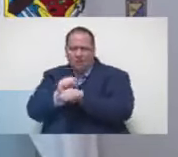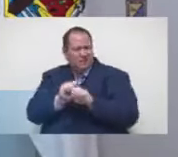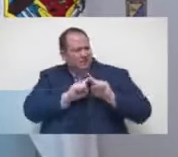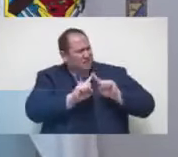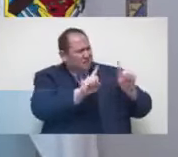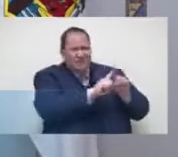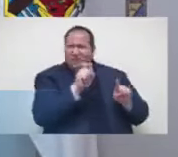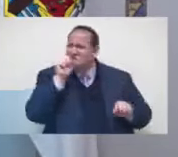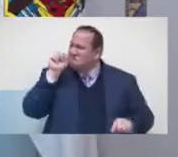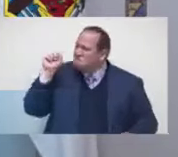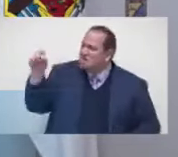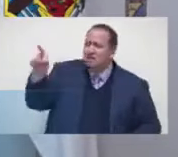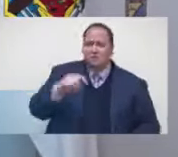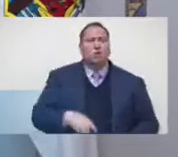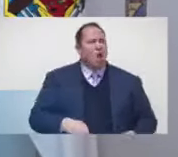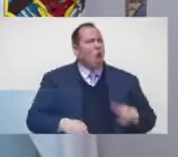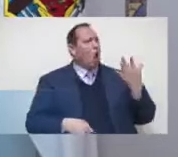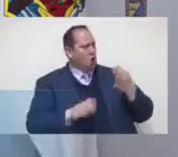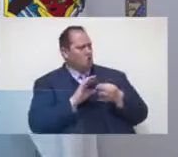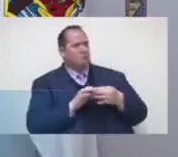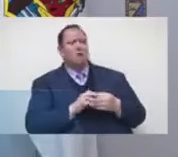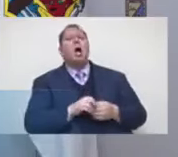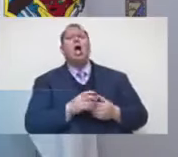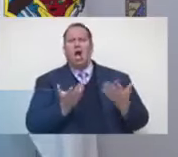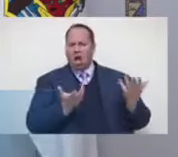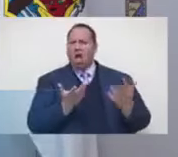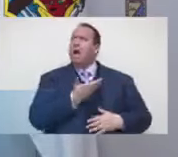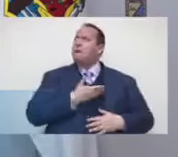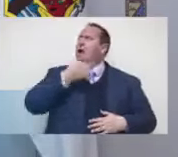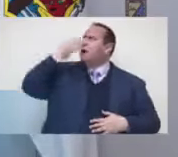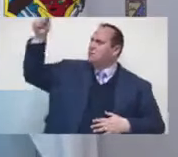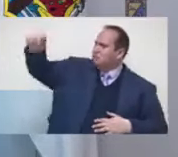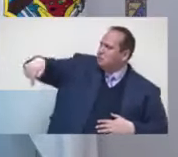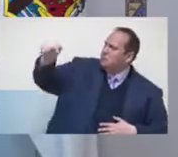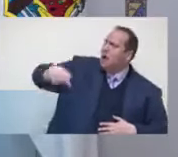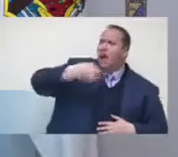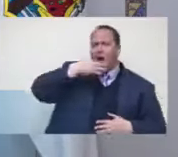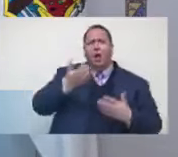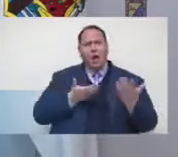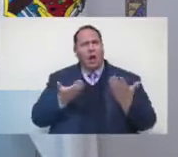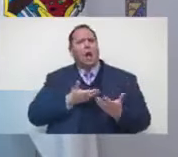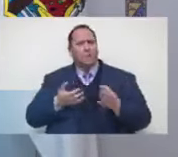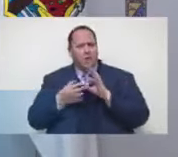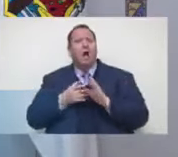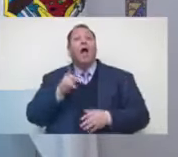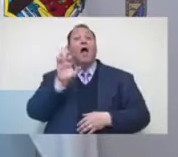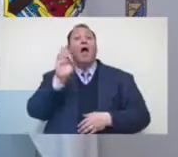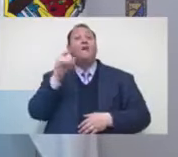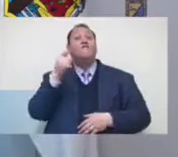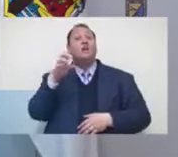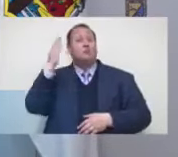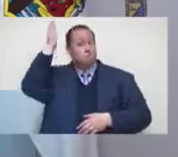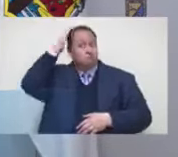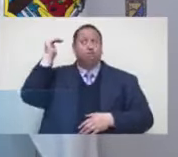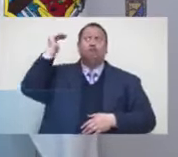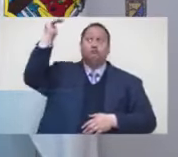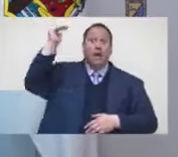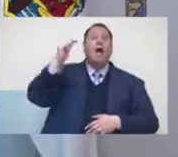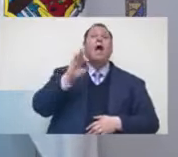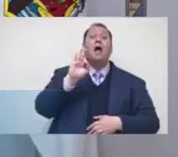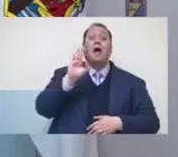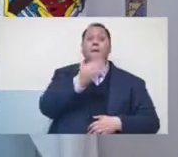distinto. Claro que sí, Dianet. Lo hemos hablado con el presidente. Es un tema que se ha hablado con el fiscal general de la República, con el